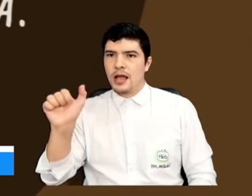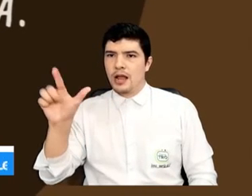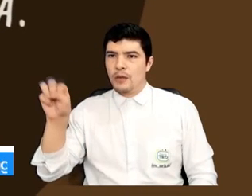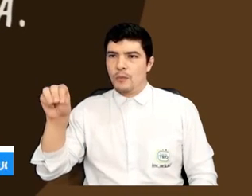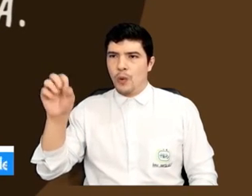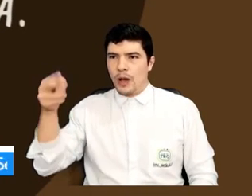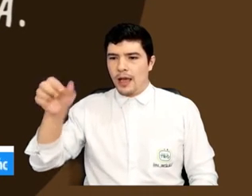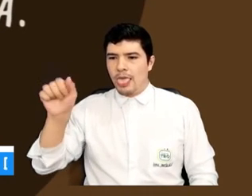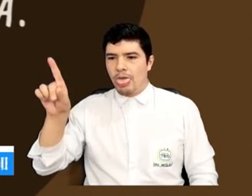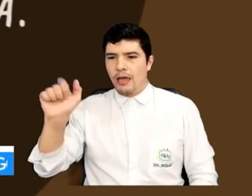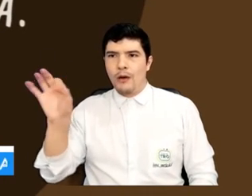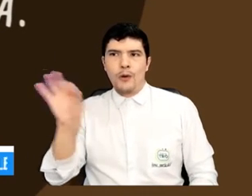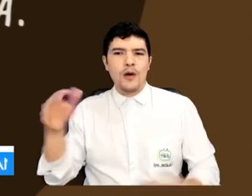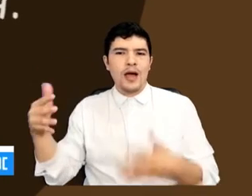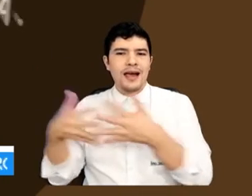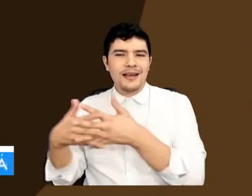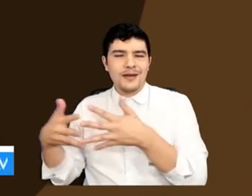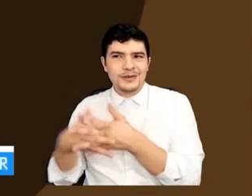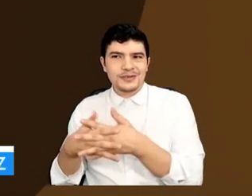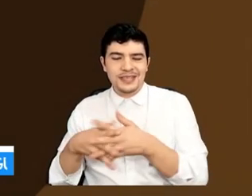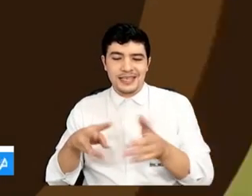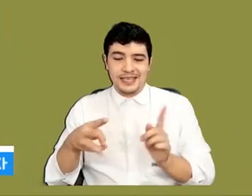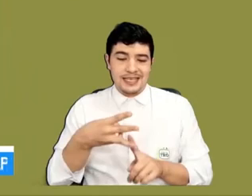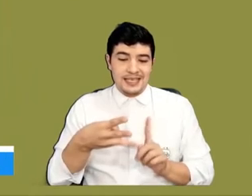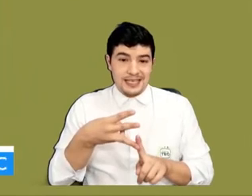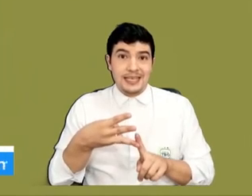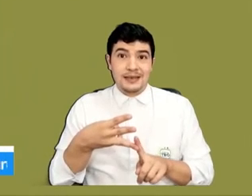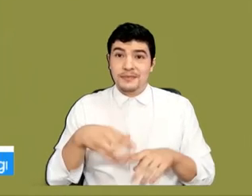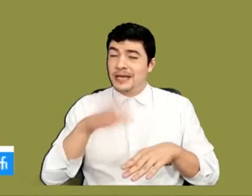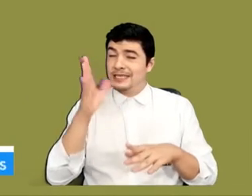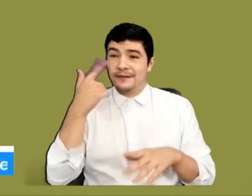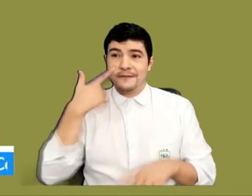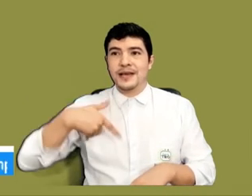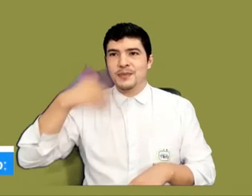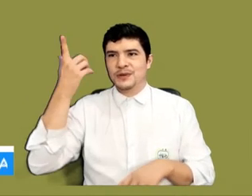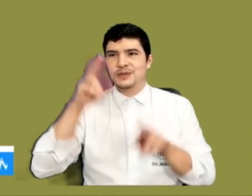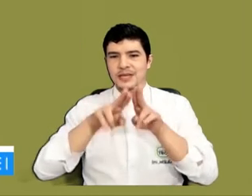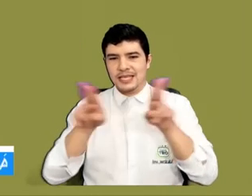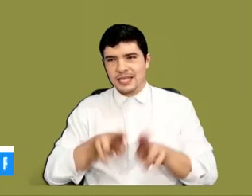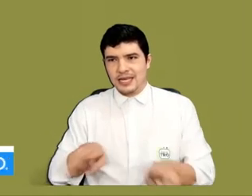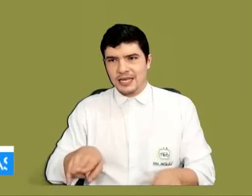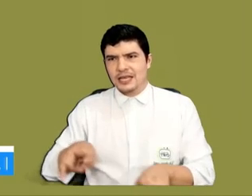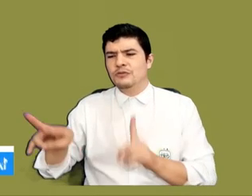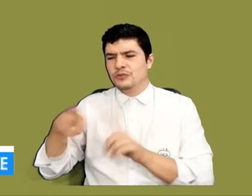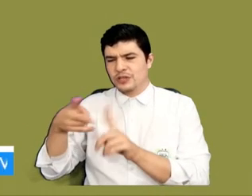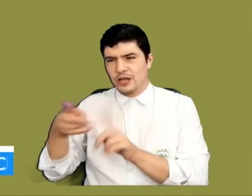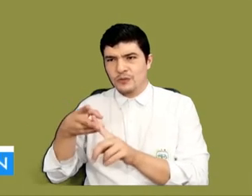En estos momentos en los que la mitad del mundo vive en aislamiento por la pandemia, los invitamos a